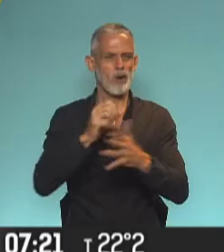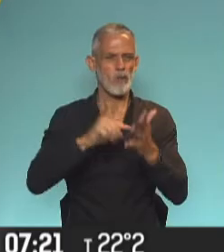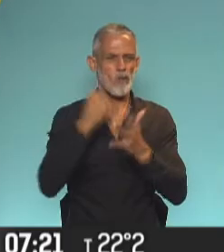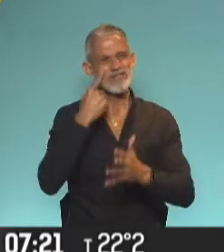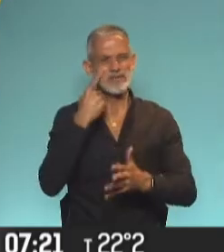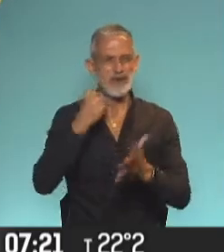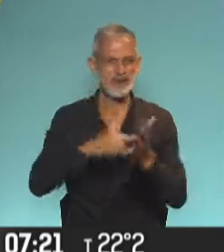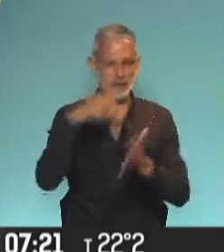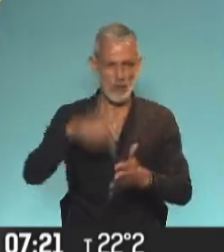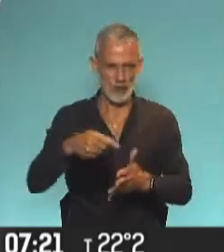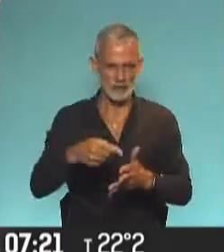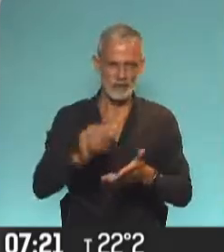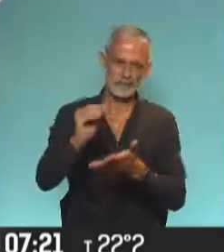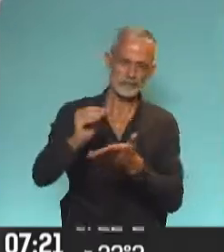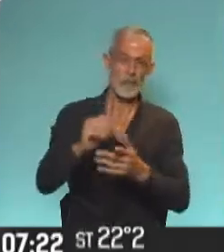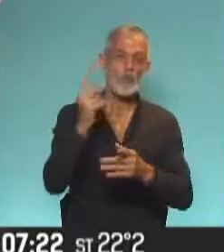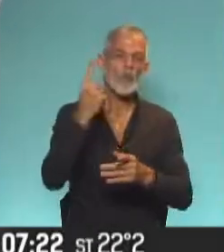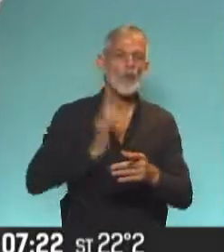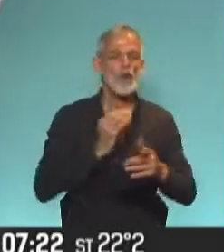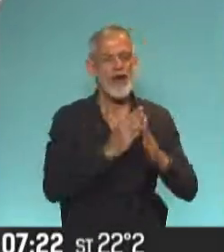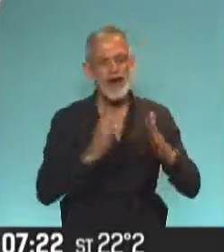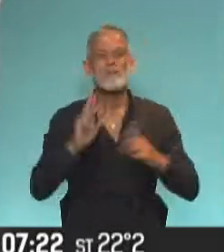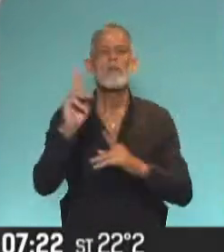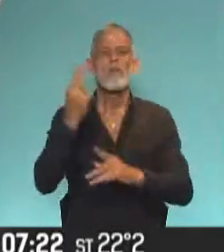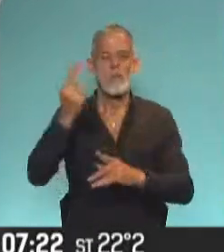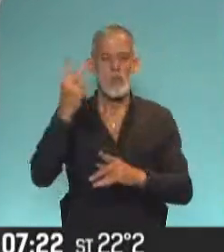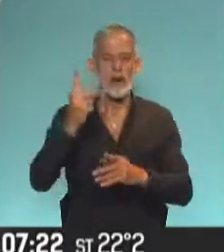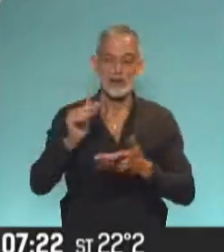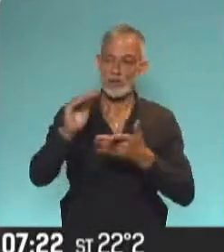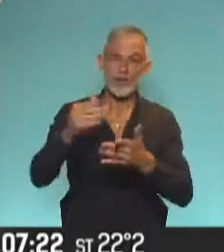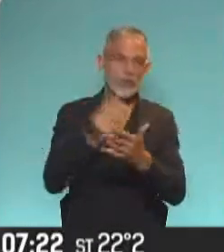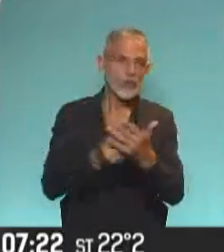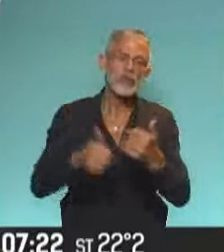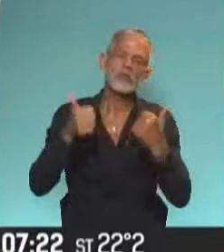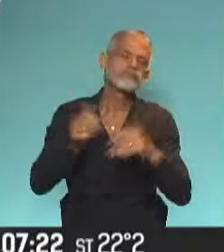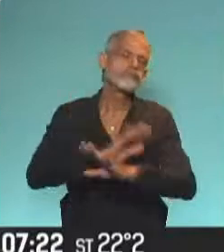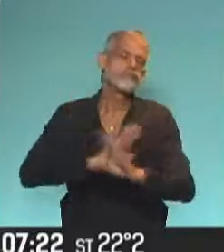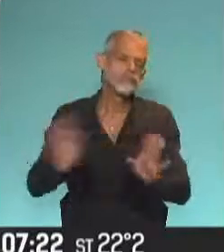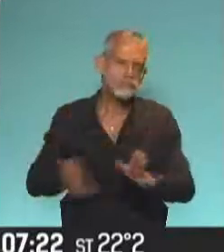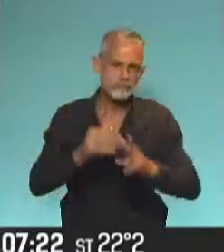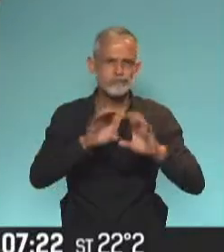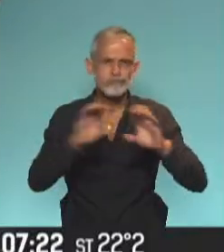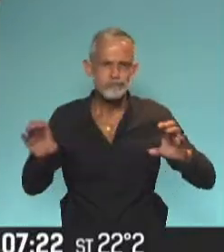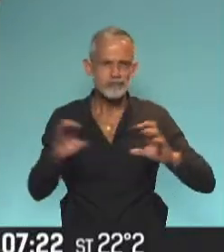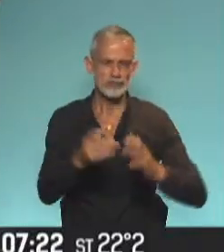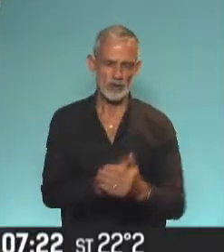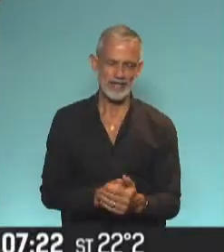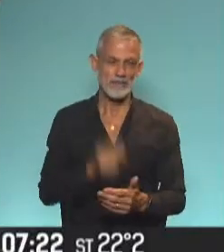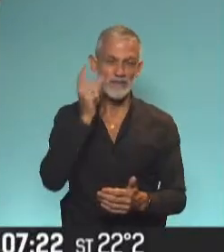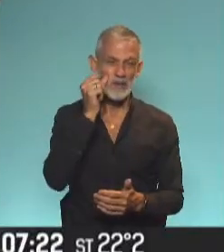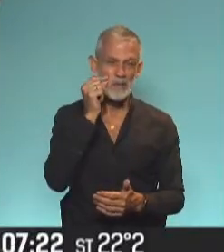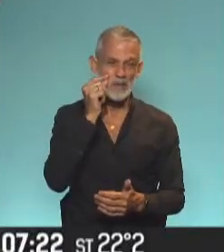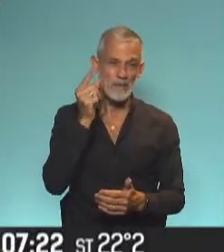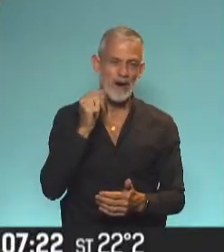de Buenos Aires. Muere un año después, dejando un legado inigualable en el mundo de las historietas. Quiso morirse